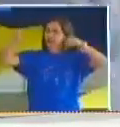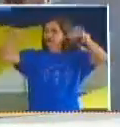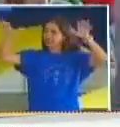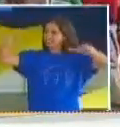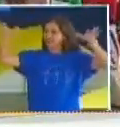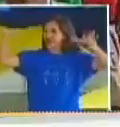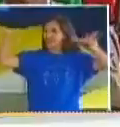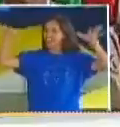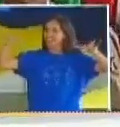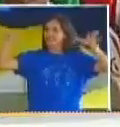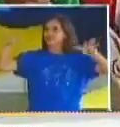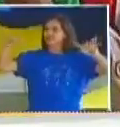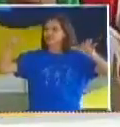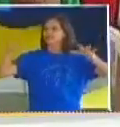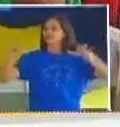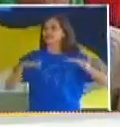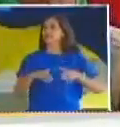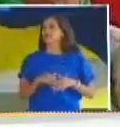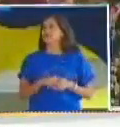favor.